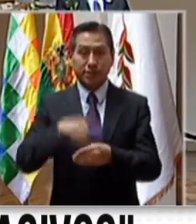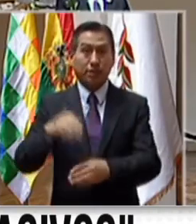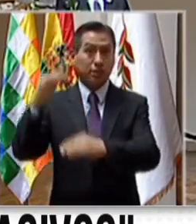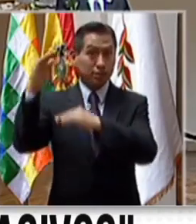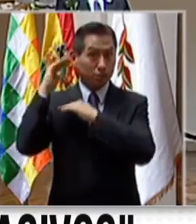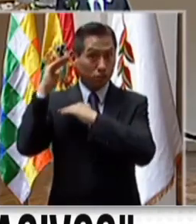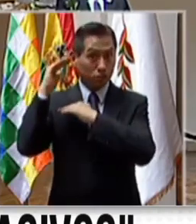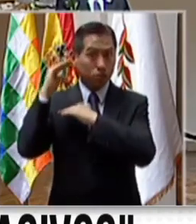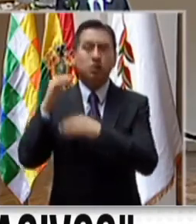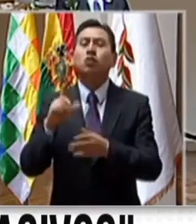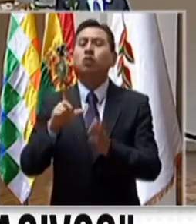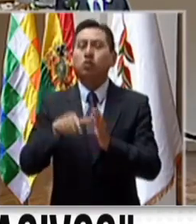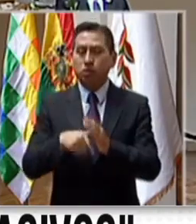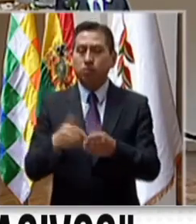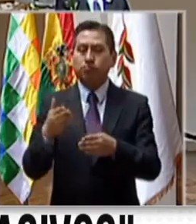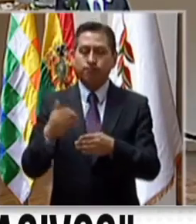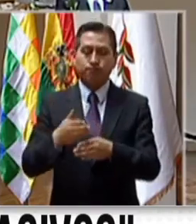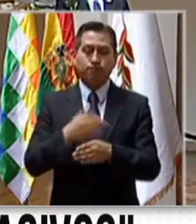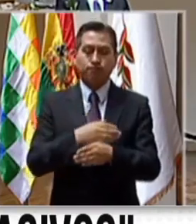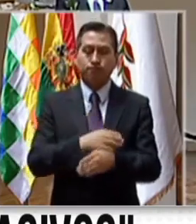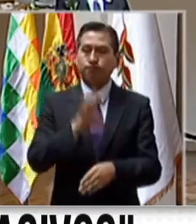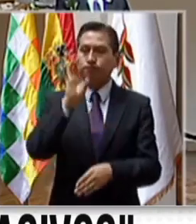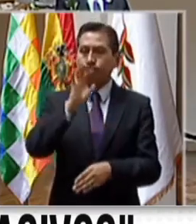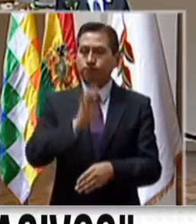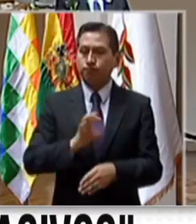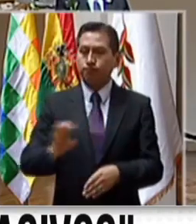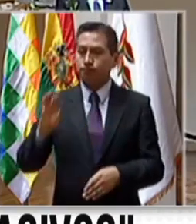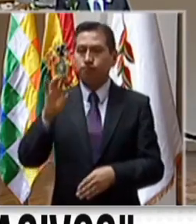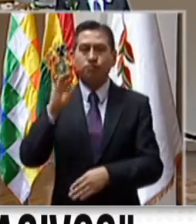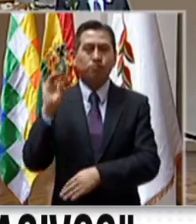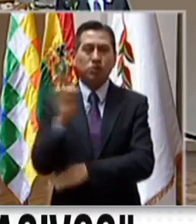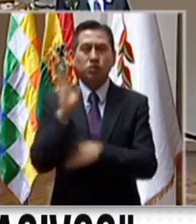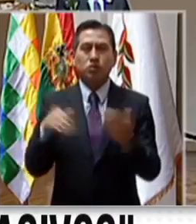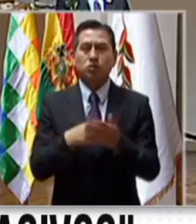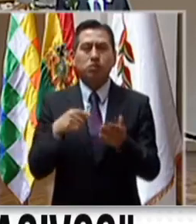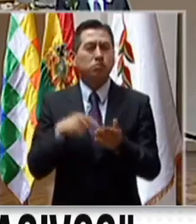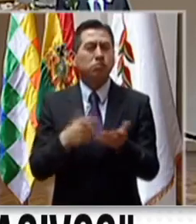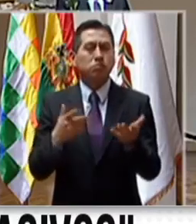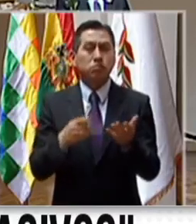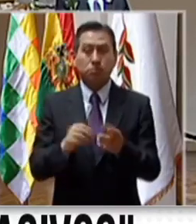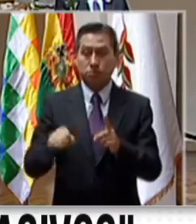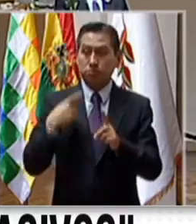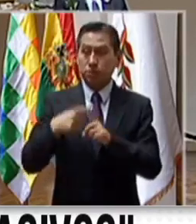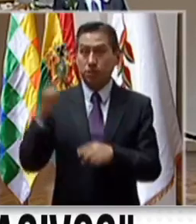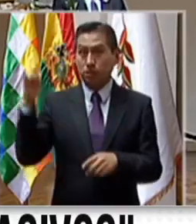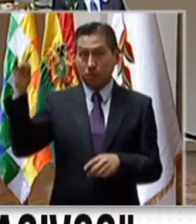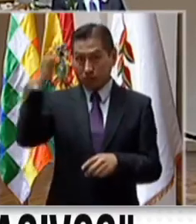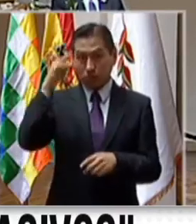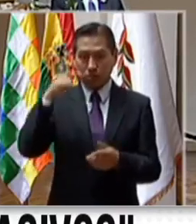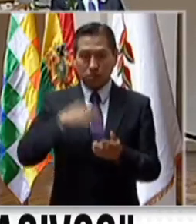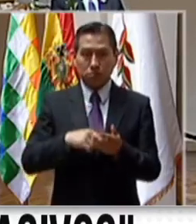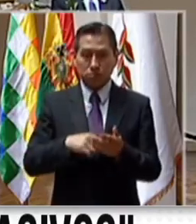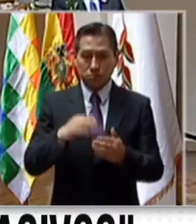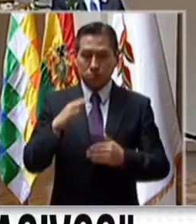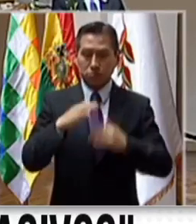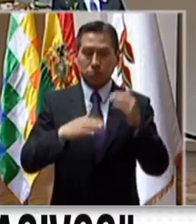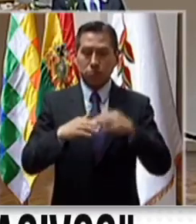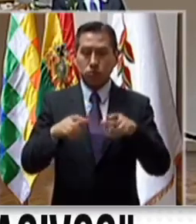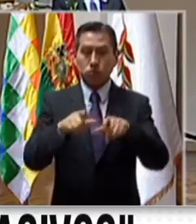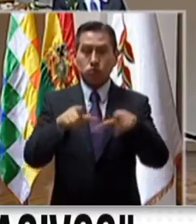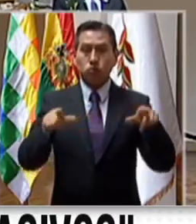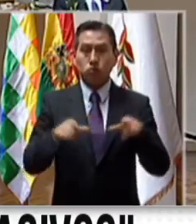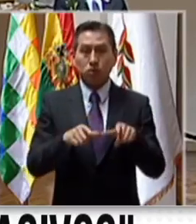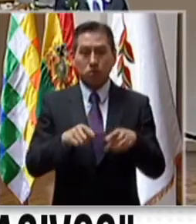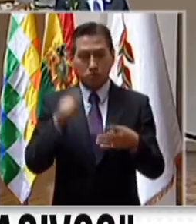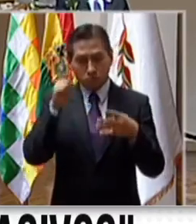y progresivamente en todas las ciudades capitales, más el Alto, la infraestructura pública que reúna